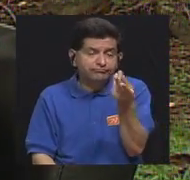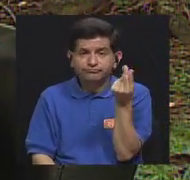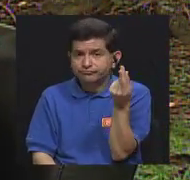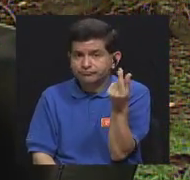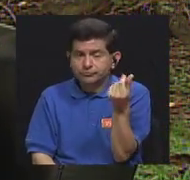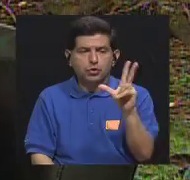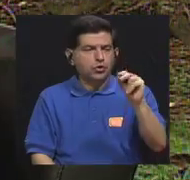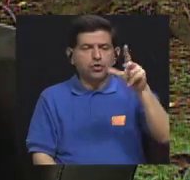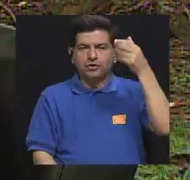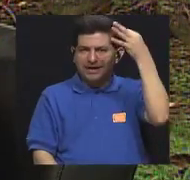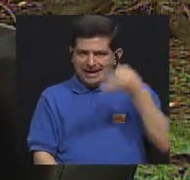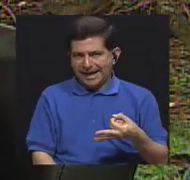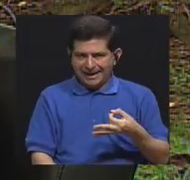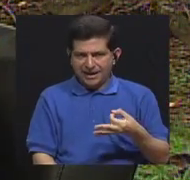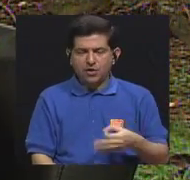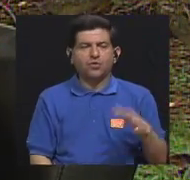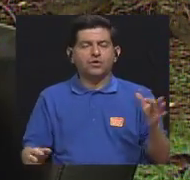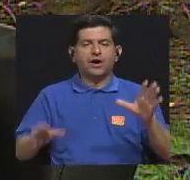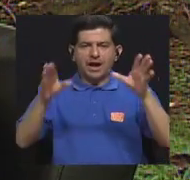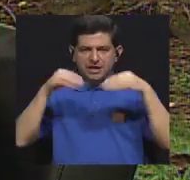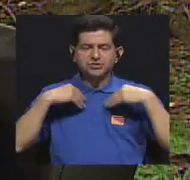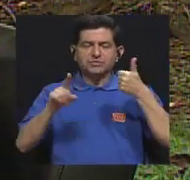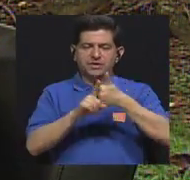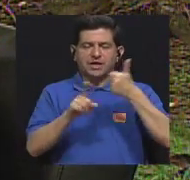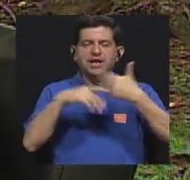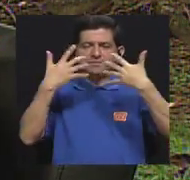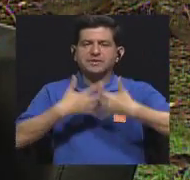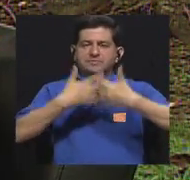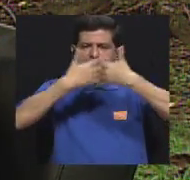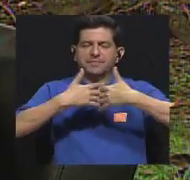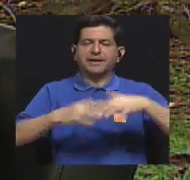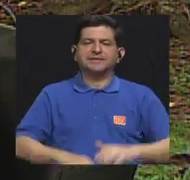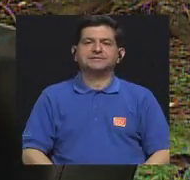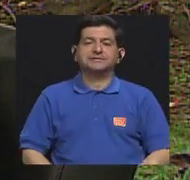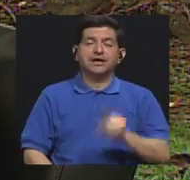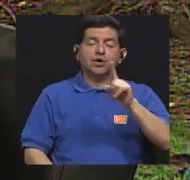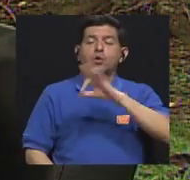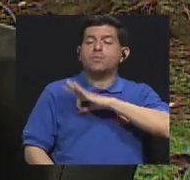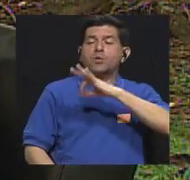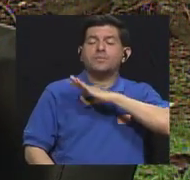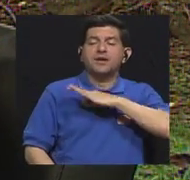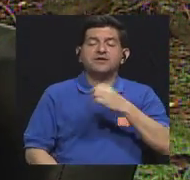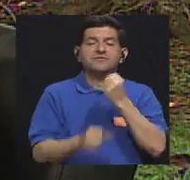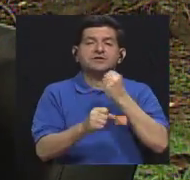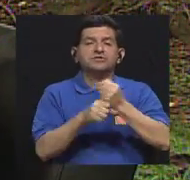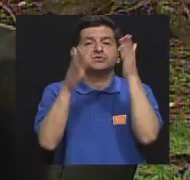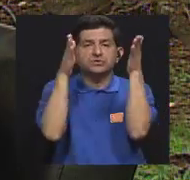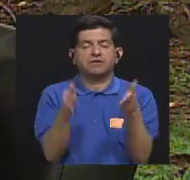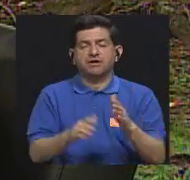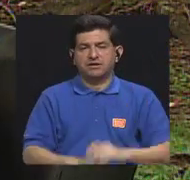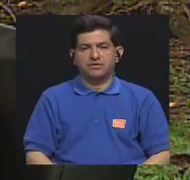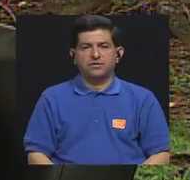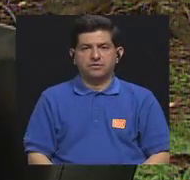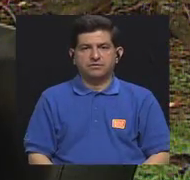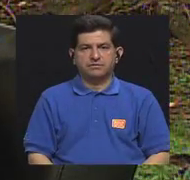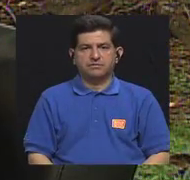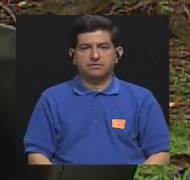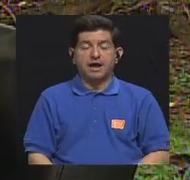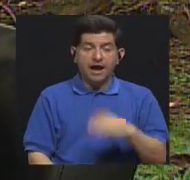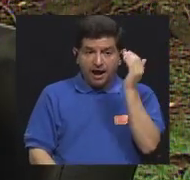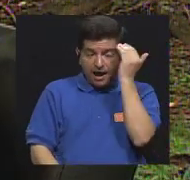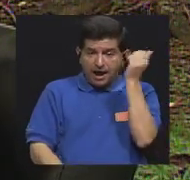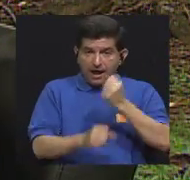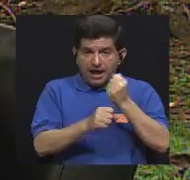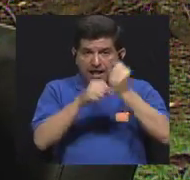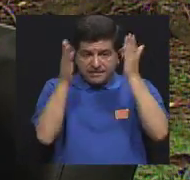dividendo, sino que en realidad yo creo que debería estar asumido por la misma empresa como un plus, un beneficio para los empleados, a